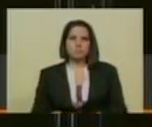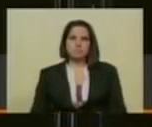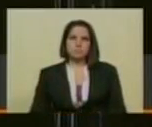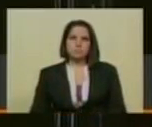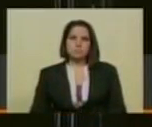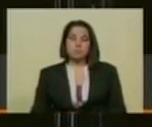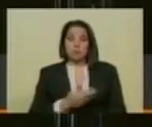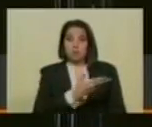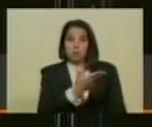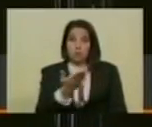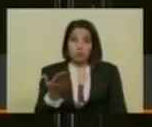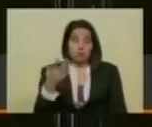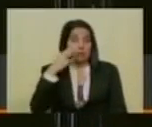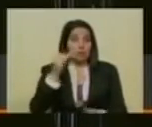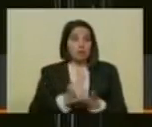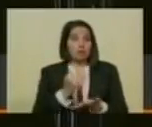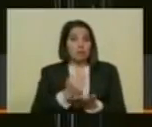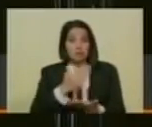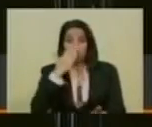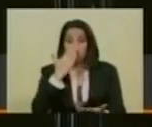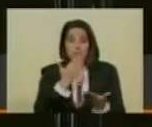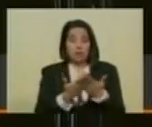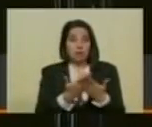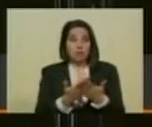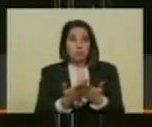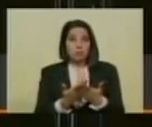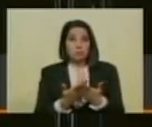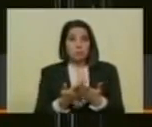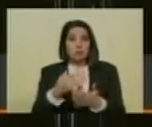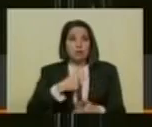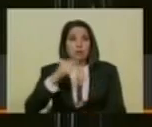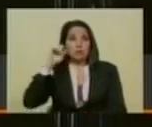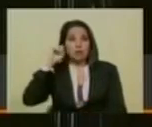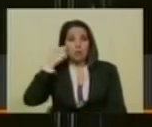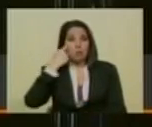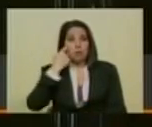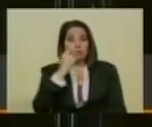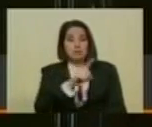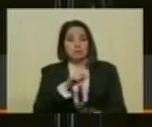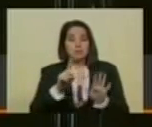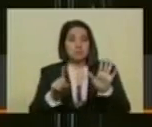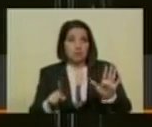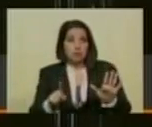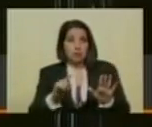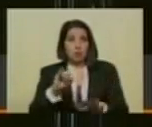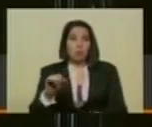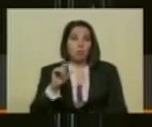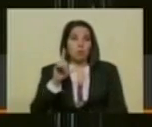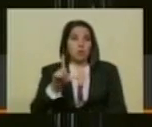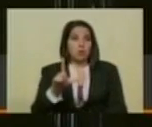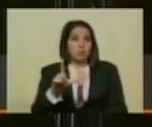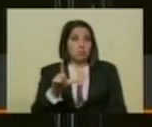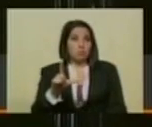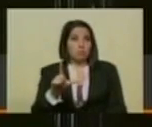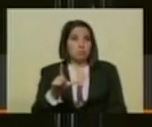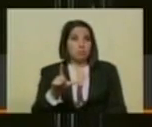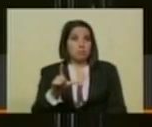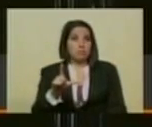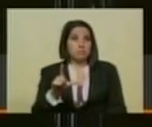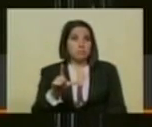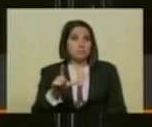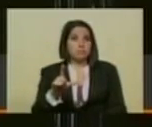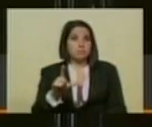Ustedes fueron testigos directos. Yo recuerdo aquel 16 de julio, cuando se hizo el ensayo